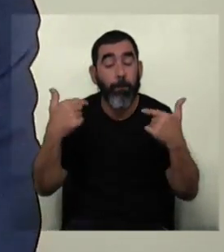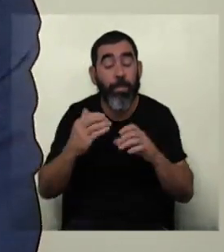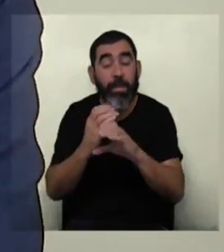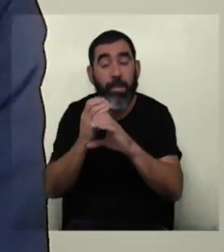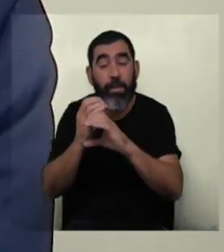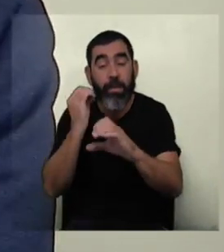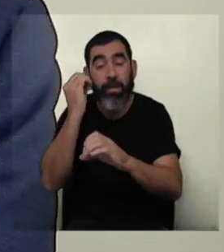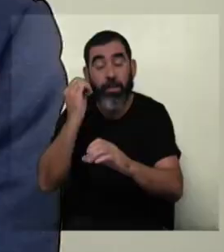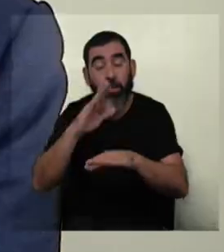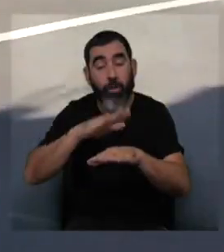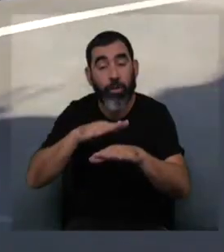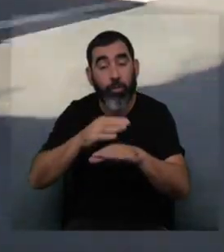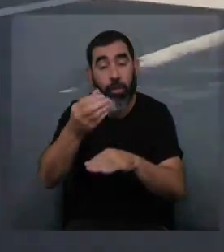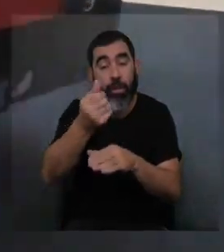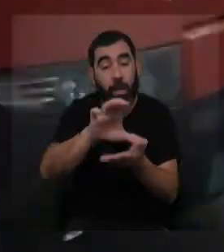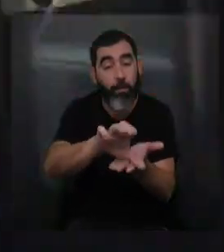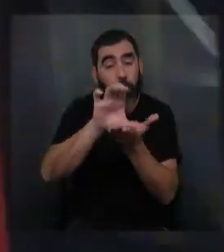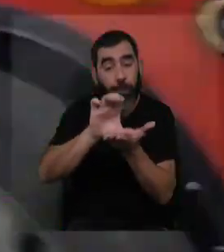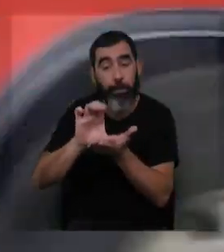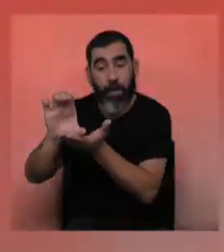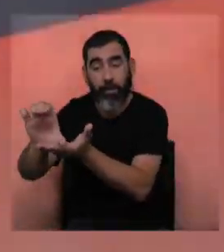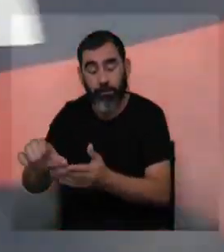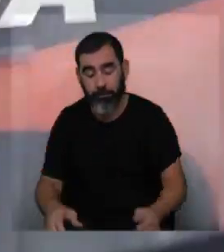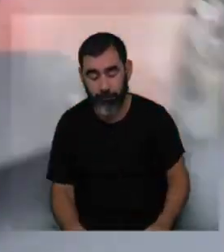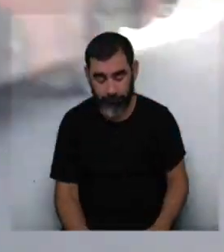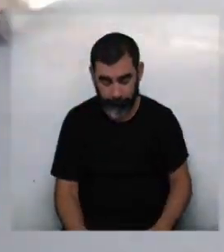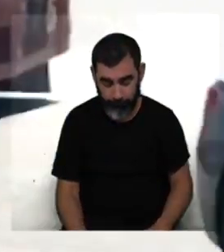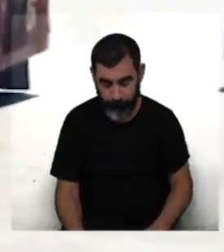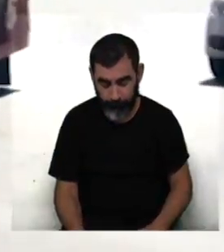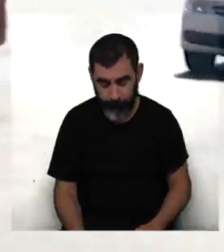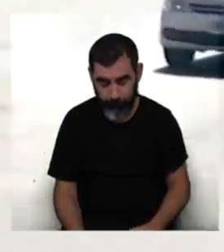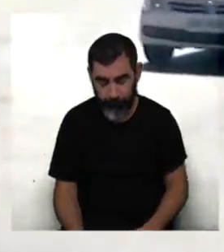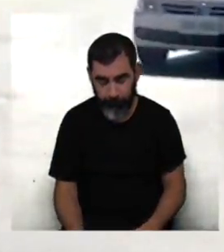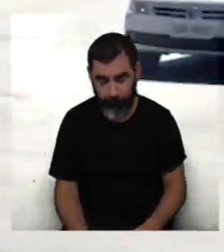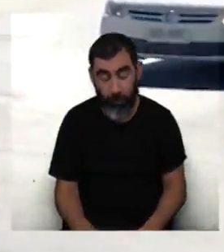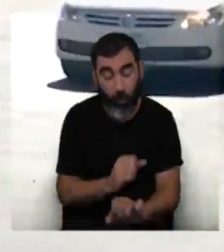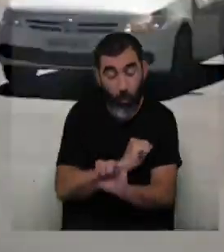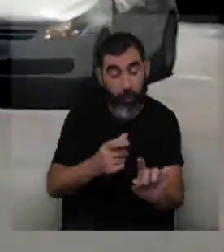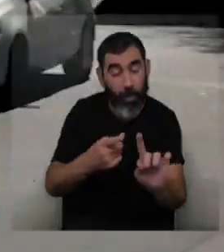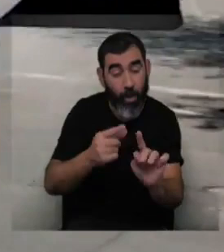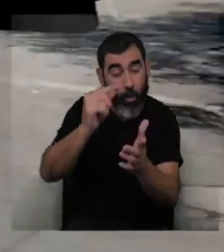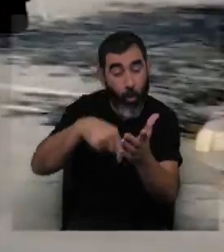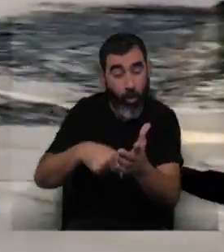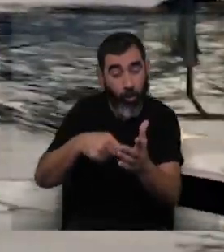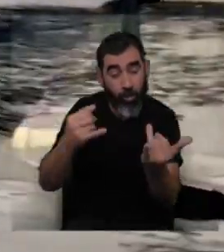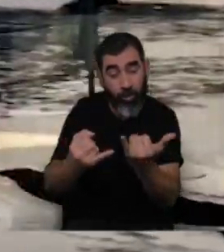de ese fondo que es el que va a recepcionar el dinero. Si logramos la suscripción del acuerdo en el correr